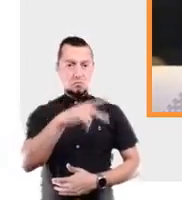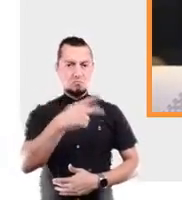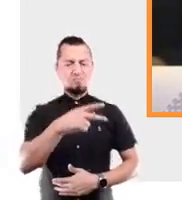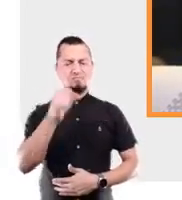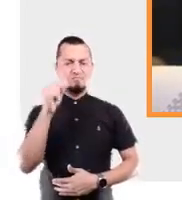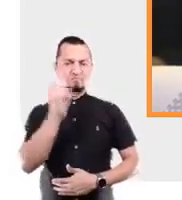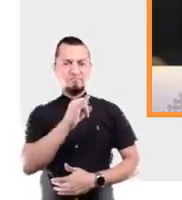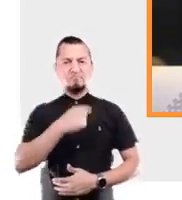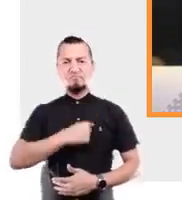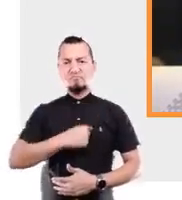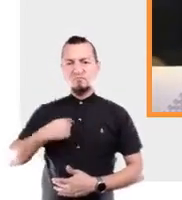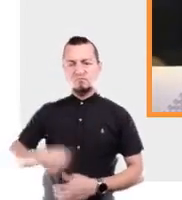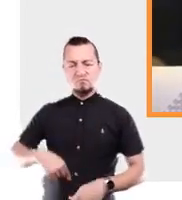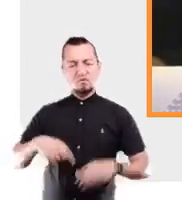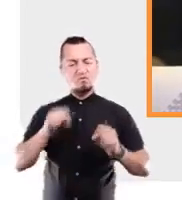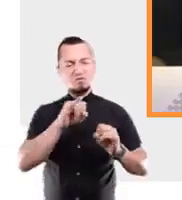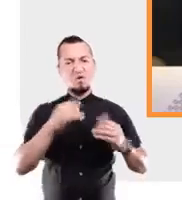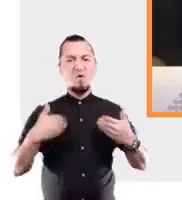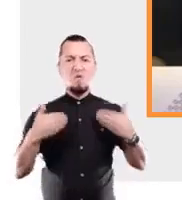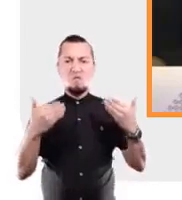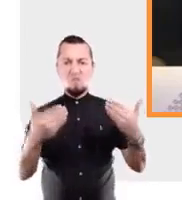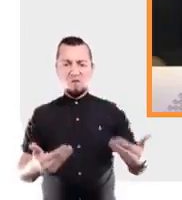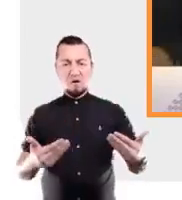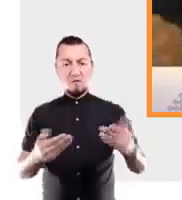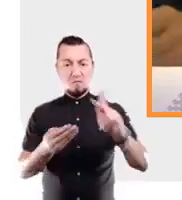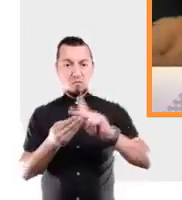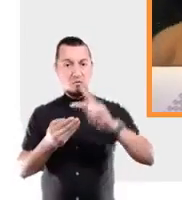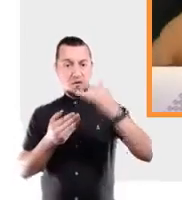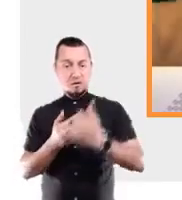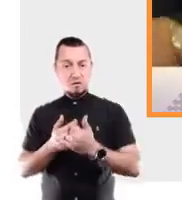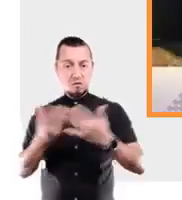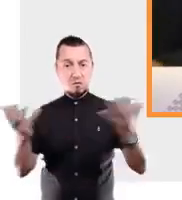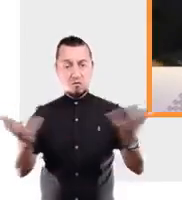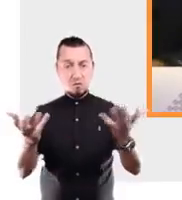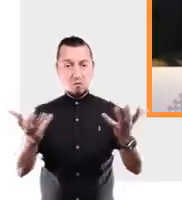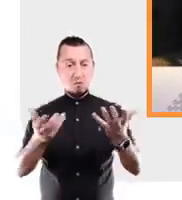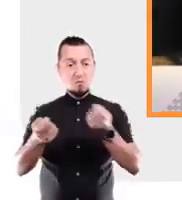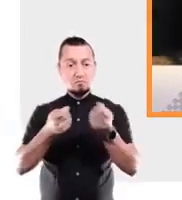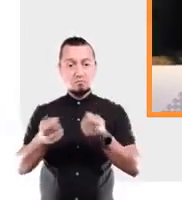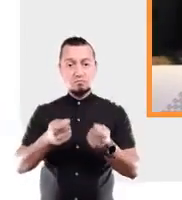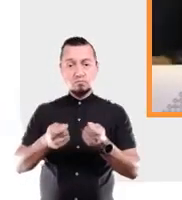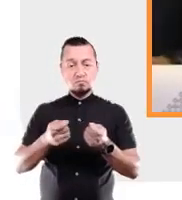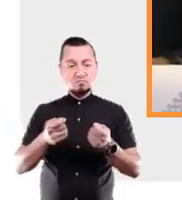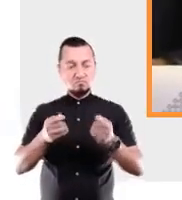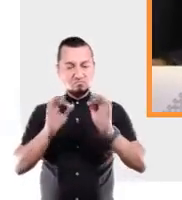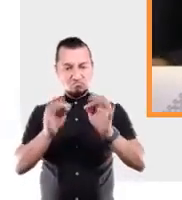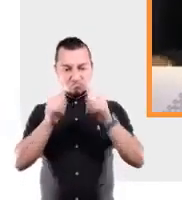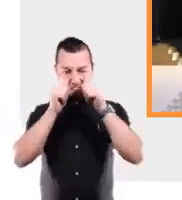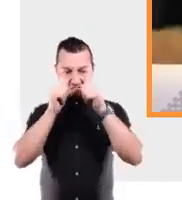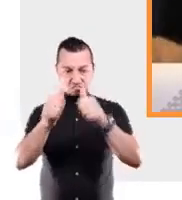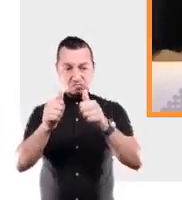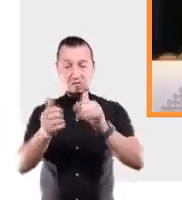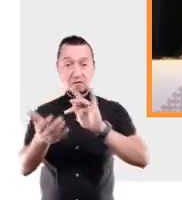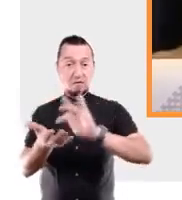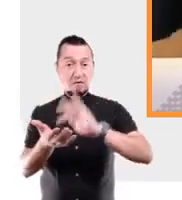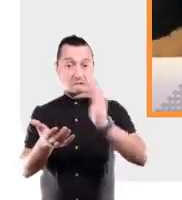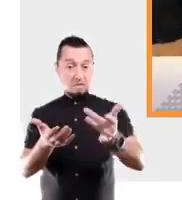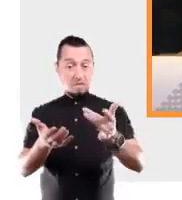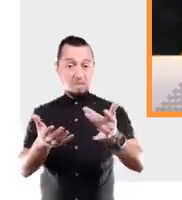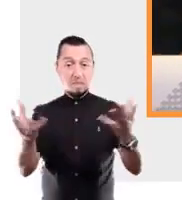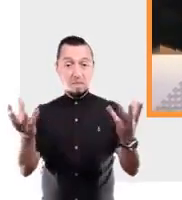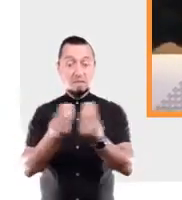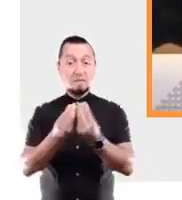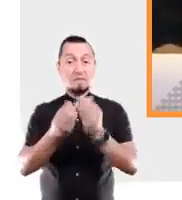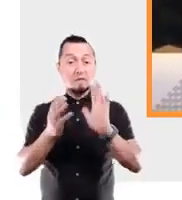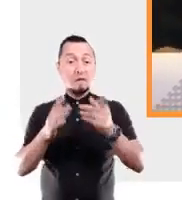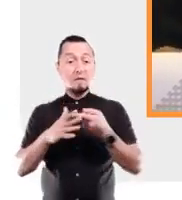confianza para que este proyecto hoy esté ya en proceso de construcción y listo para inaugurarse a